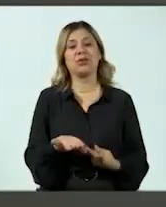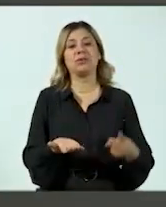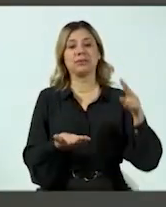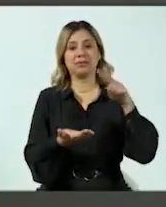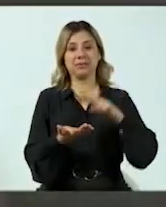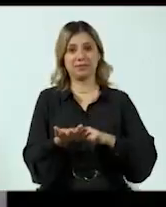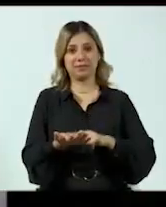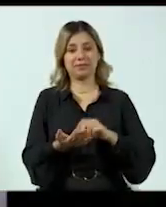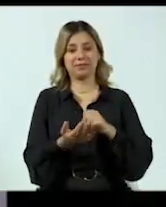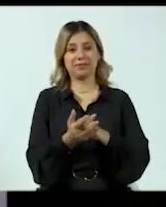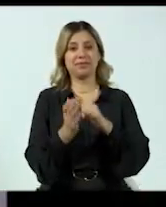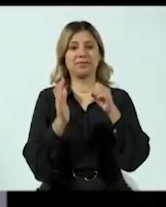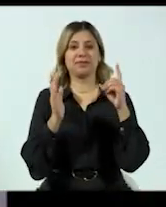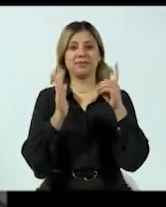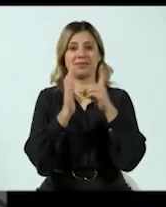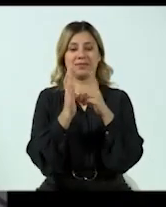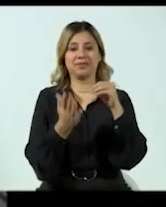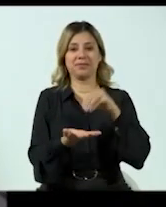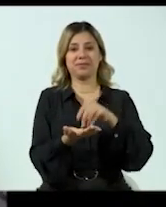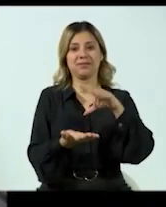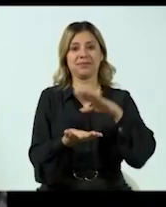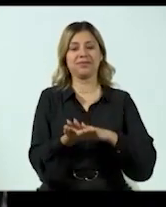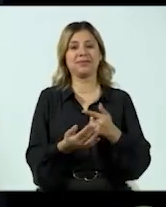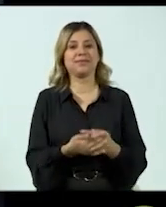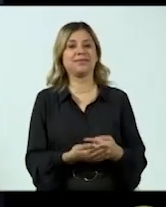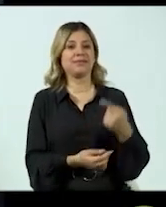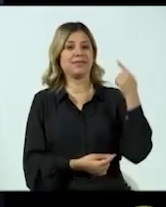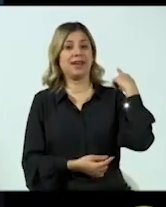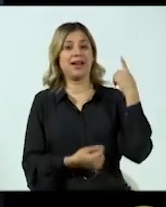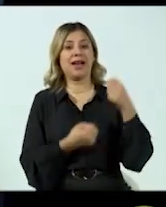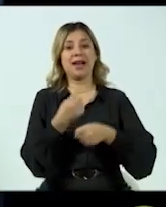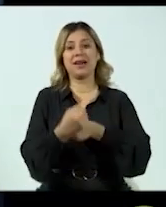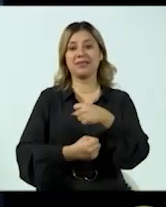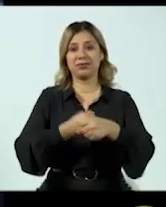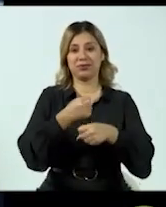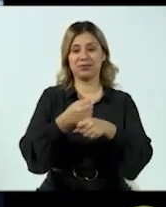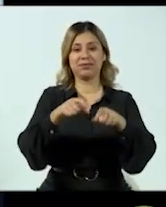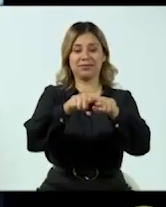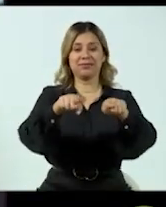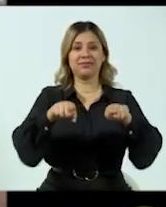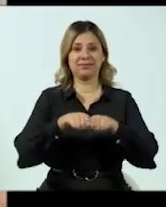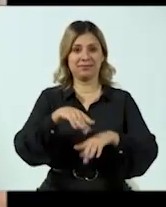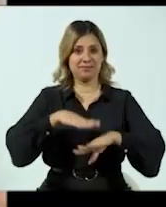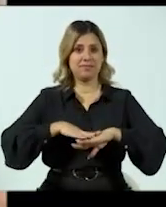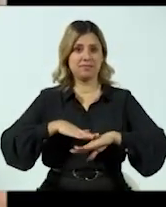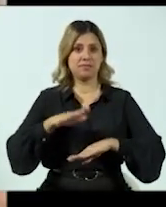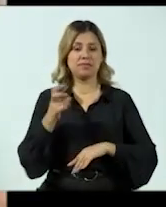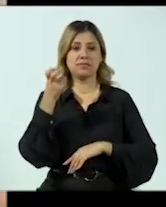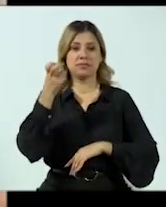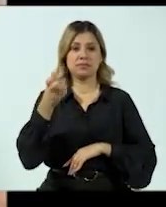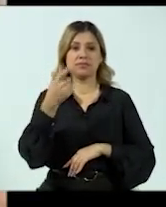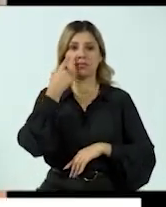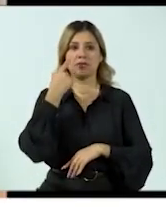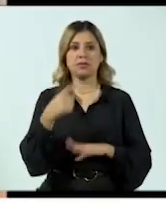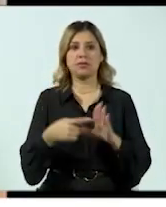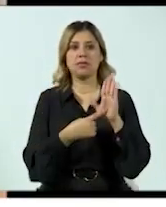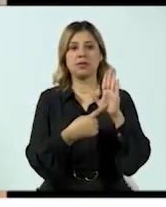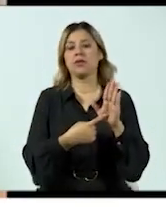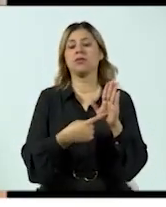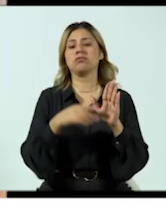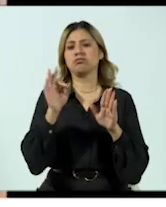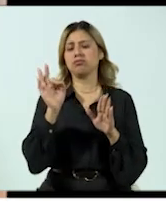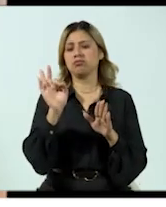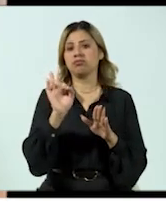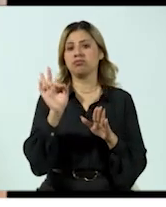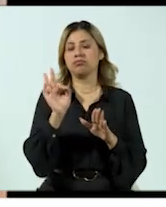de solicitudes y de registros que tuvimos el año pasado o incluso hasta más eh estaramos justamente calificando es un